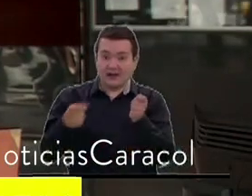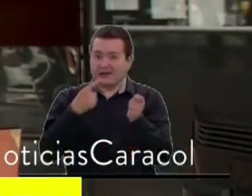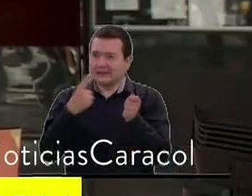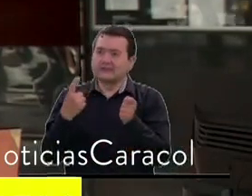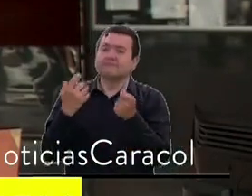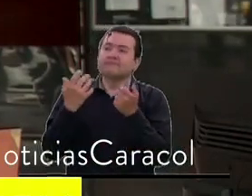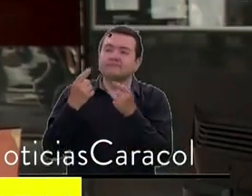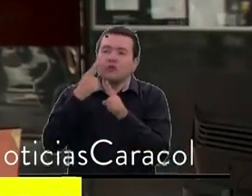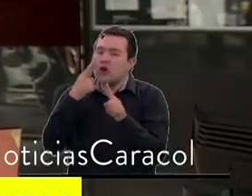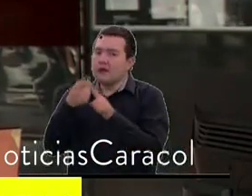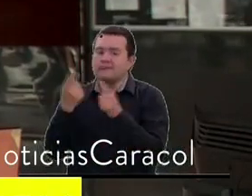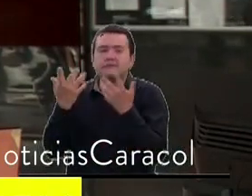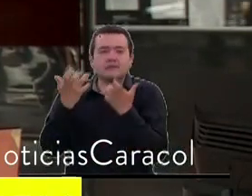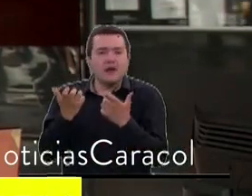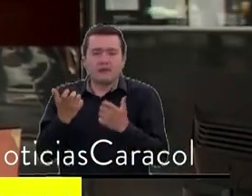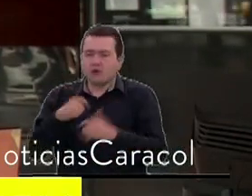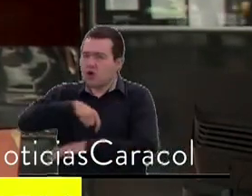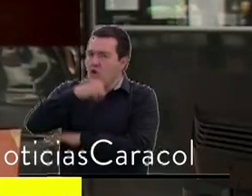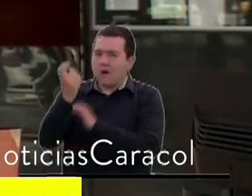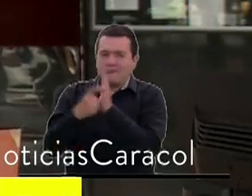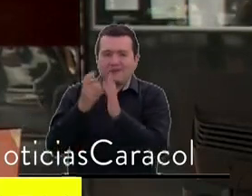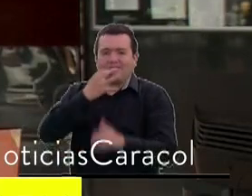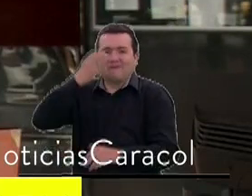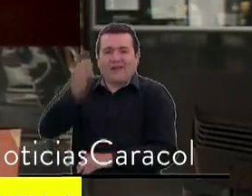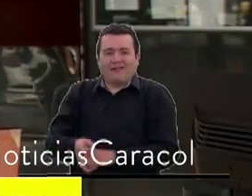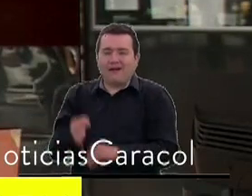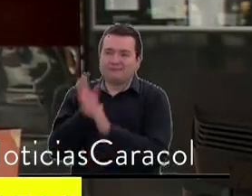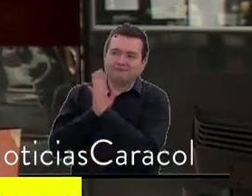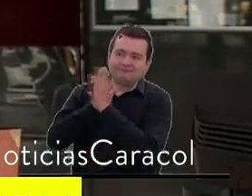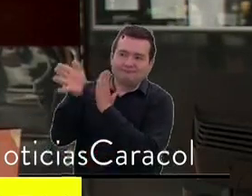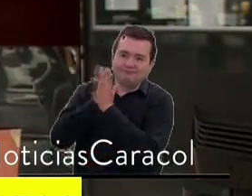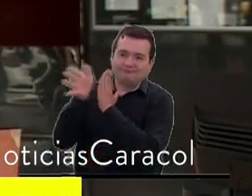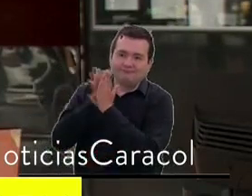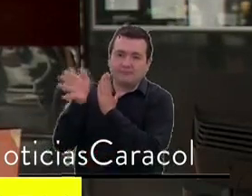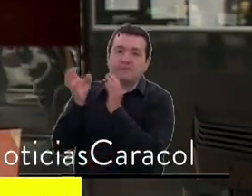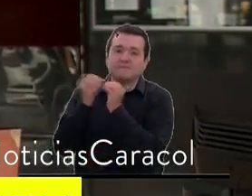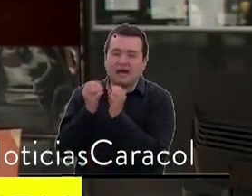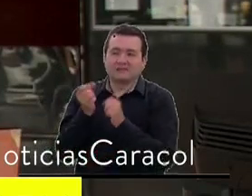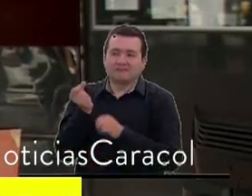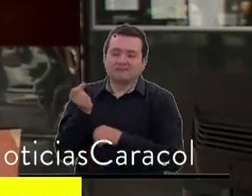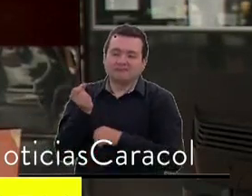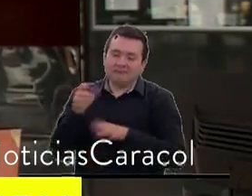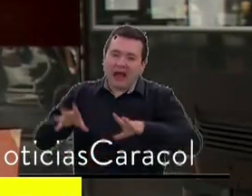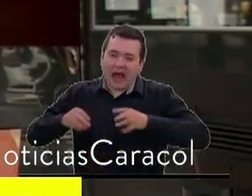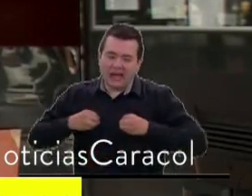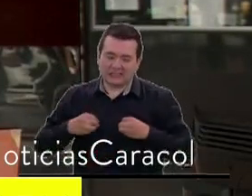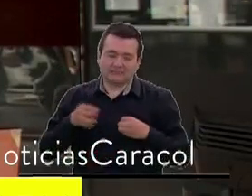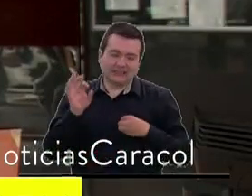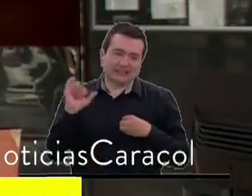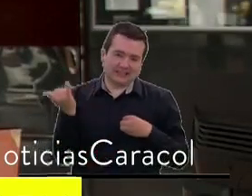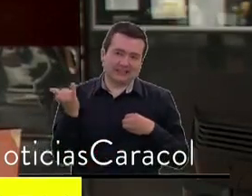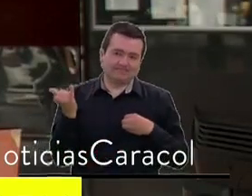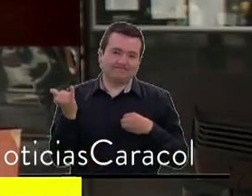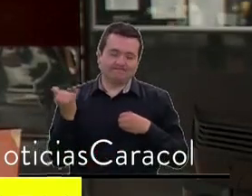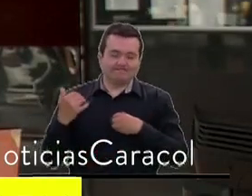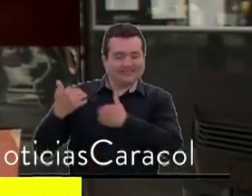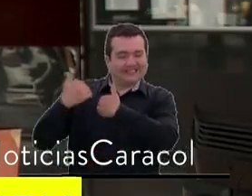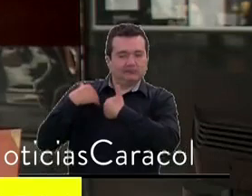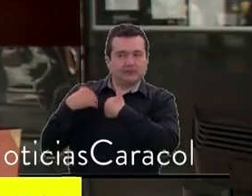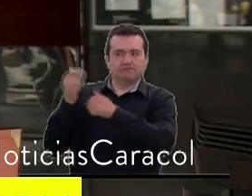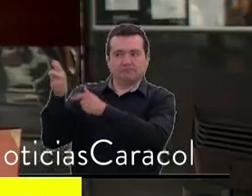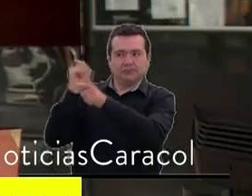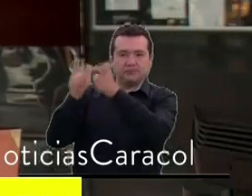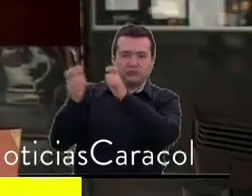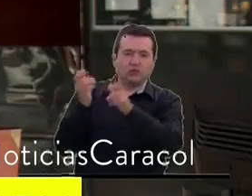intención de contar toda la verdad y también de aceptar una responsabilidad temprana en estos 6